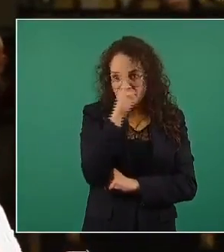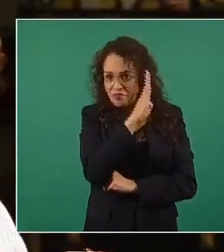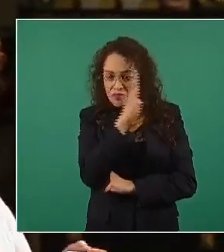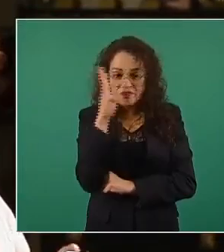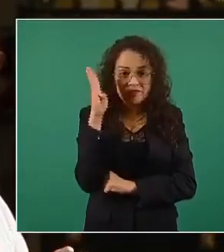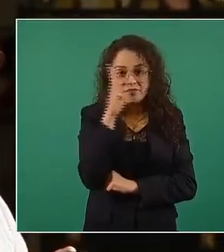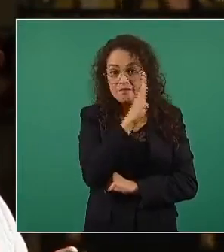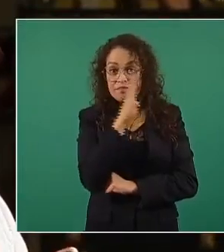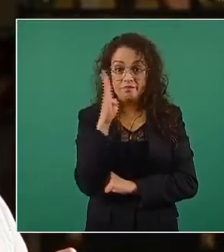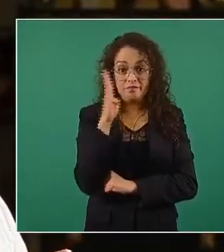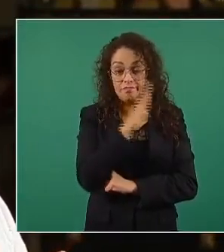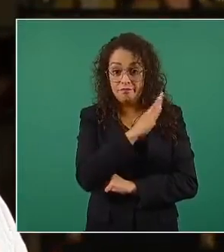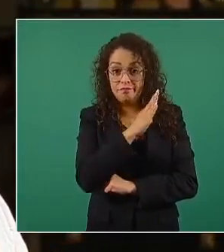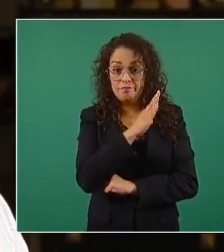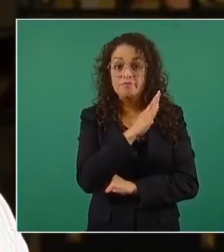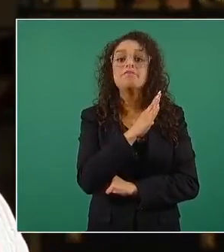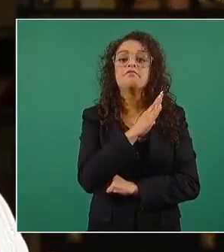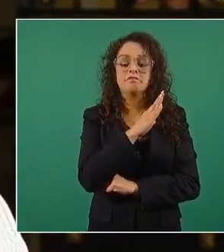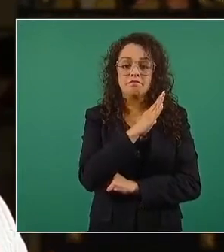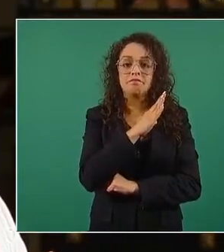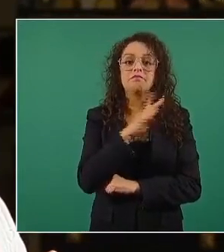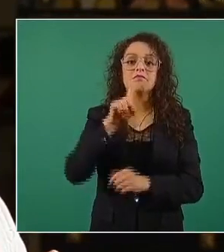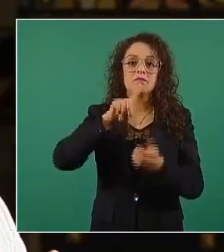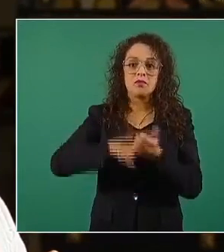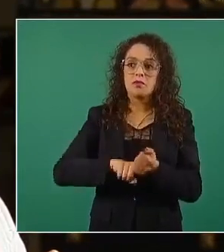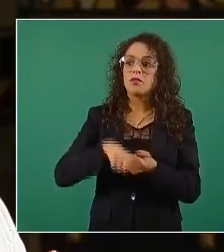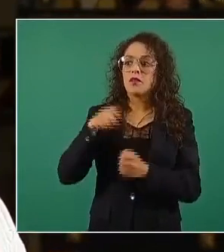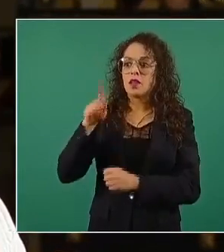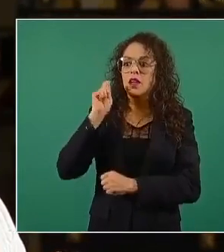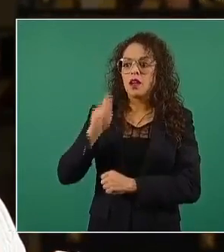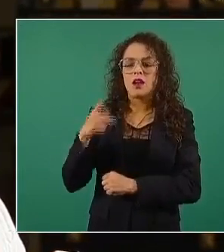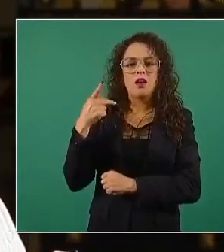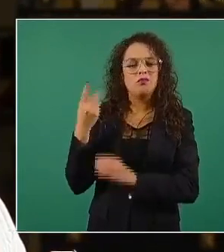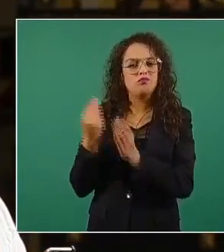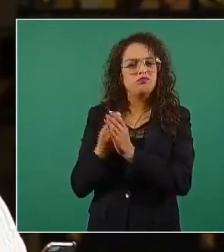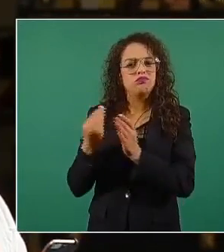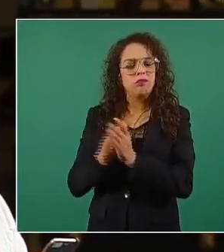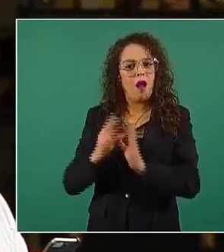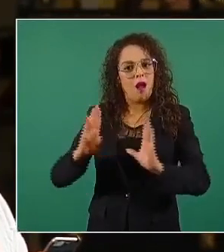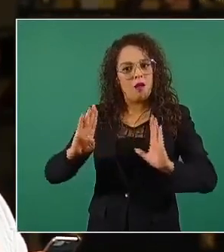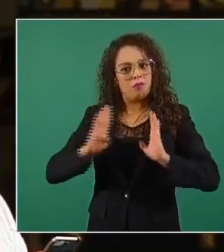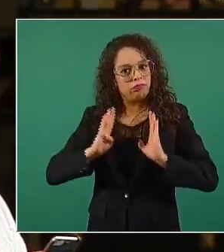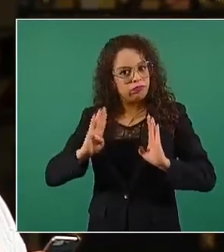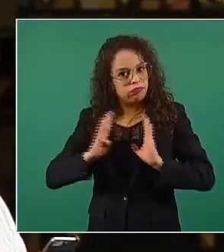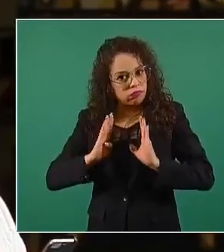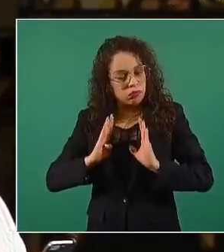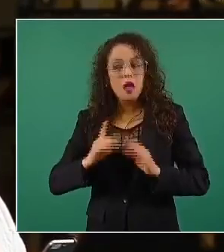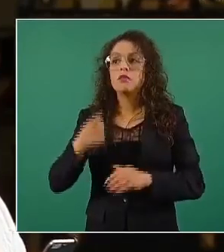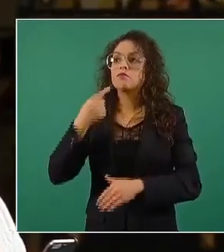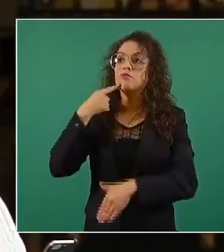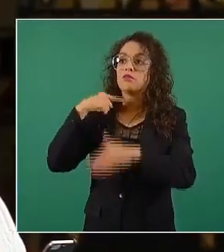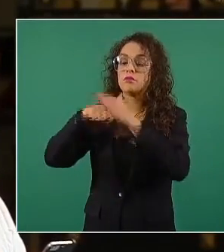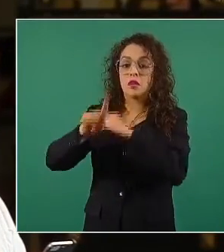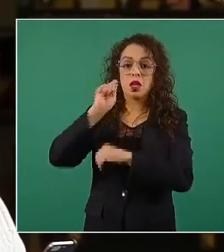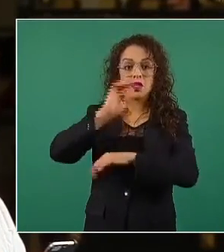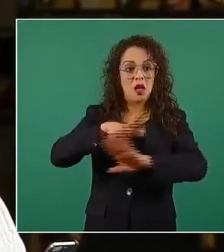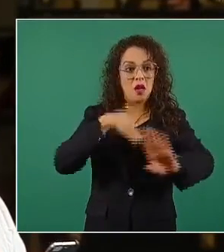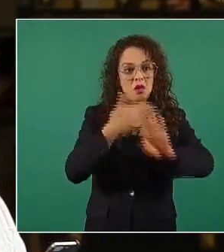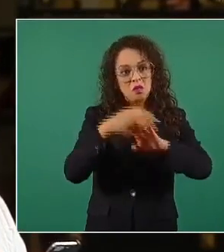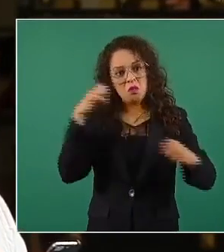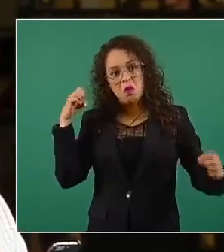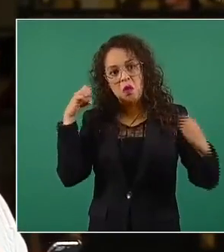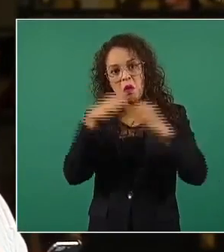contraespionaje, tiene prácticas de carácter paramilitar, incluso, bueno, se denuncia ahí prácticas de amenaza, de engaño,